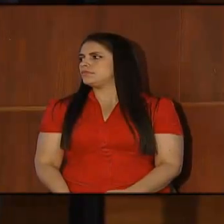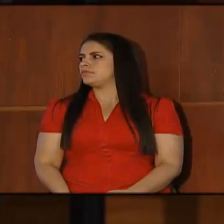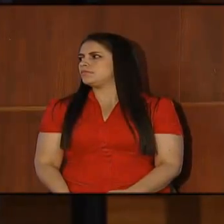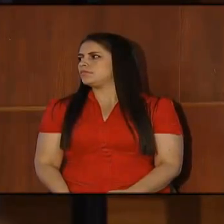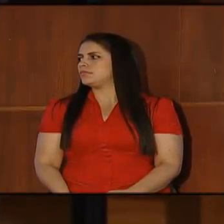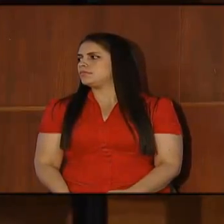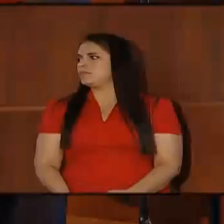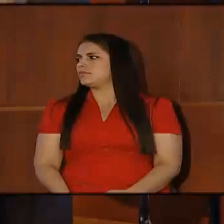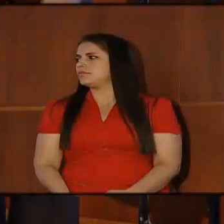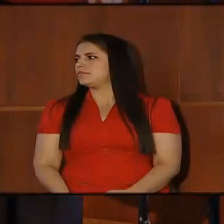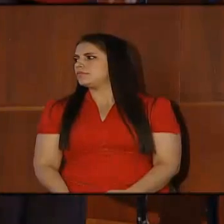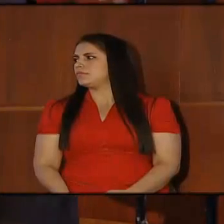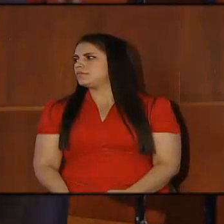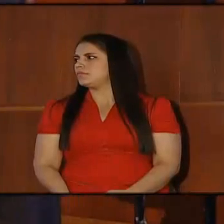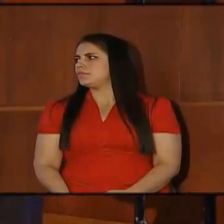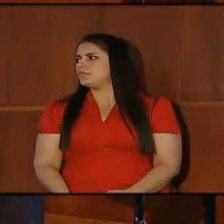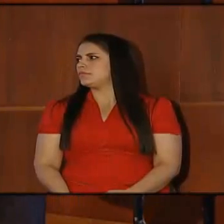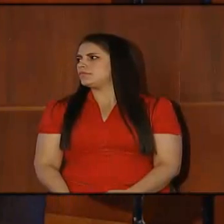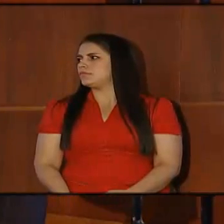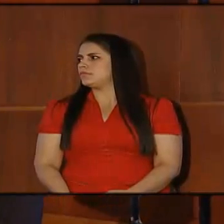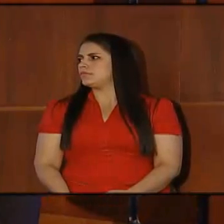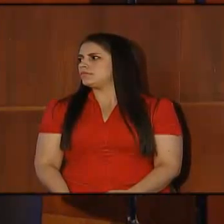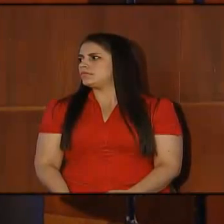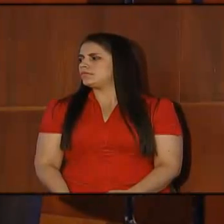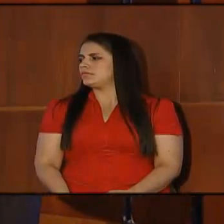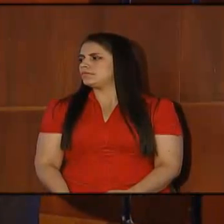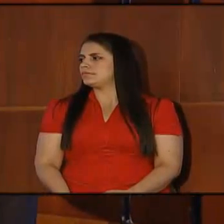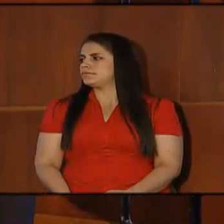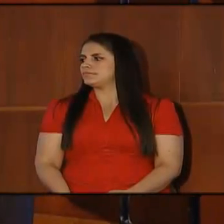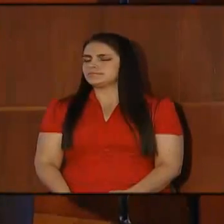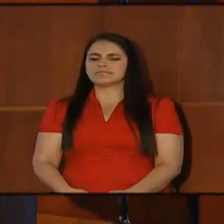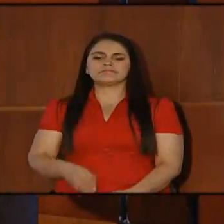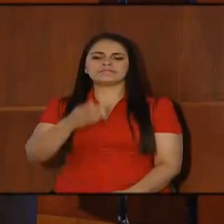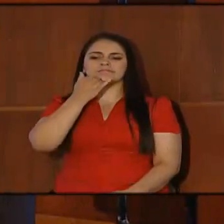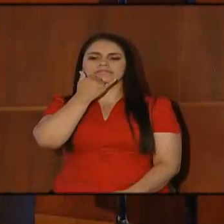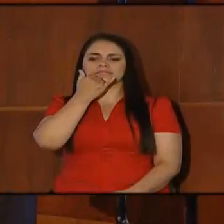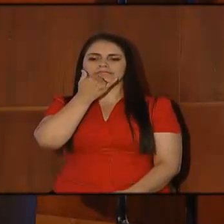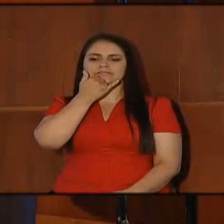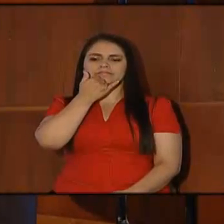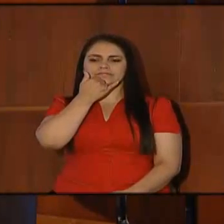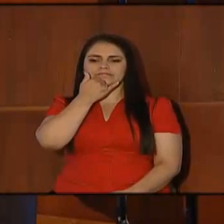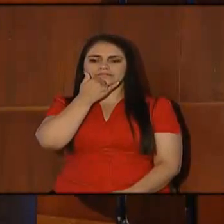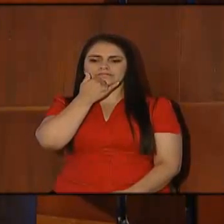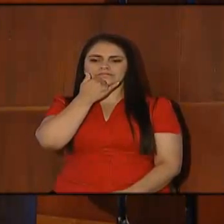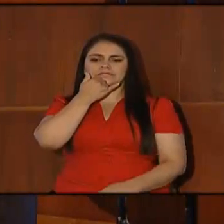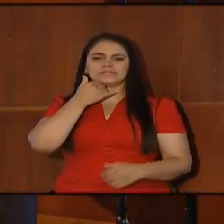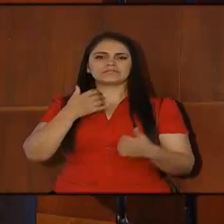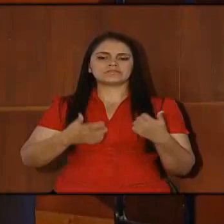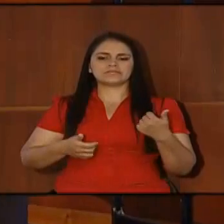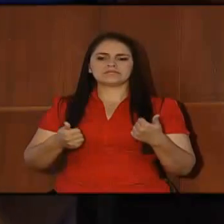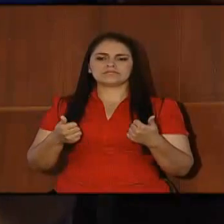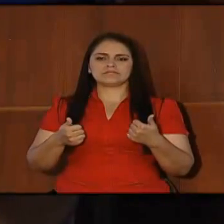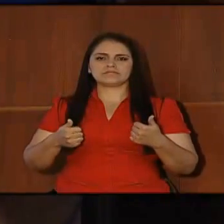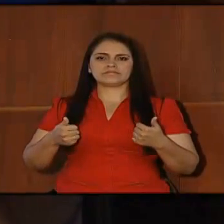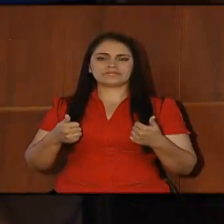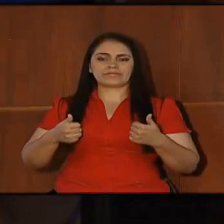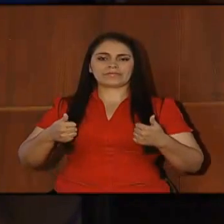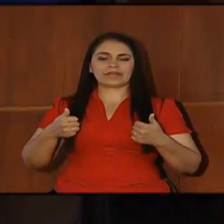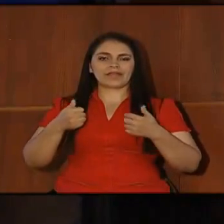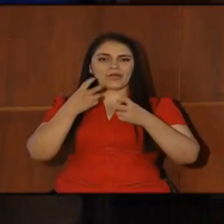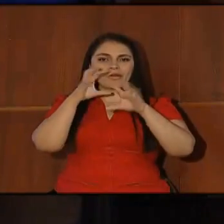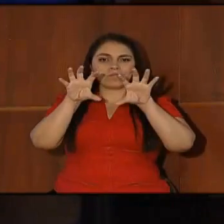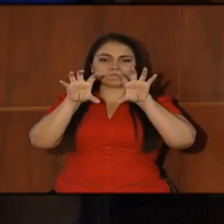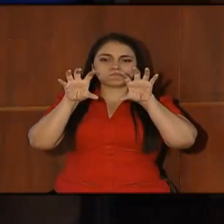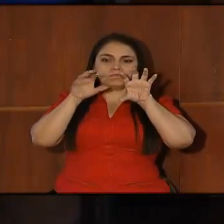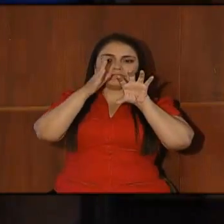paciente se sienta, ¿qué pretendemos con ese cojín en U? Que el huesito de la alegría,